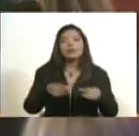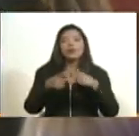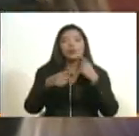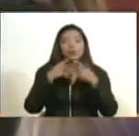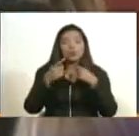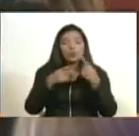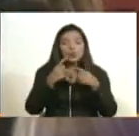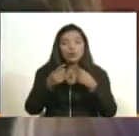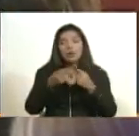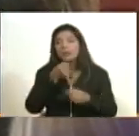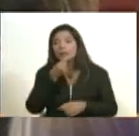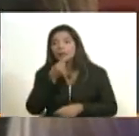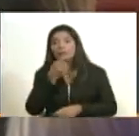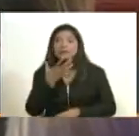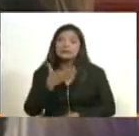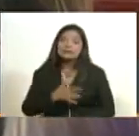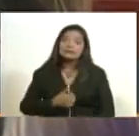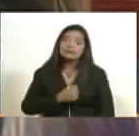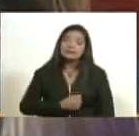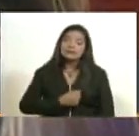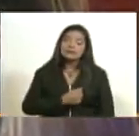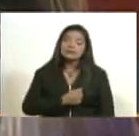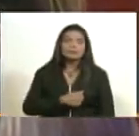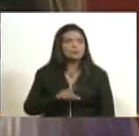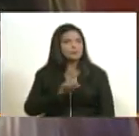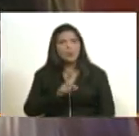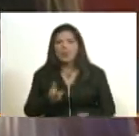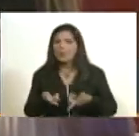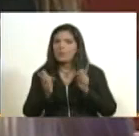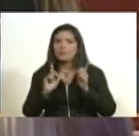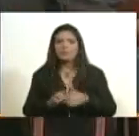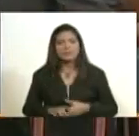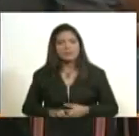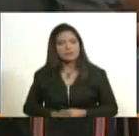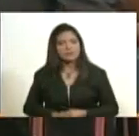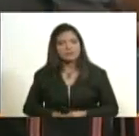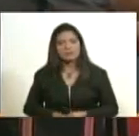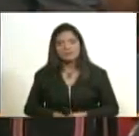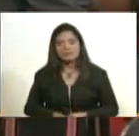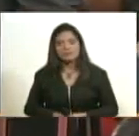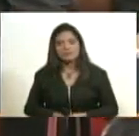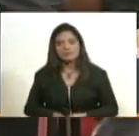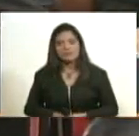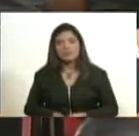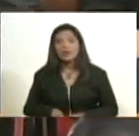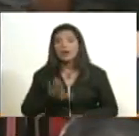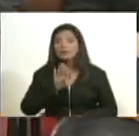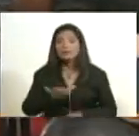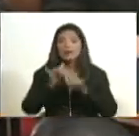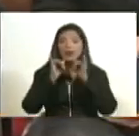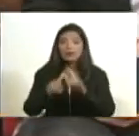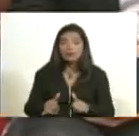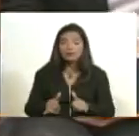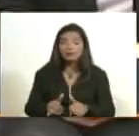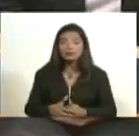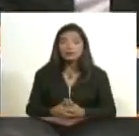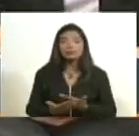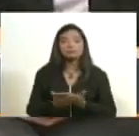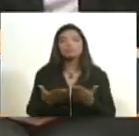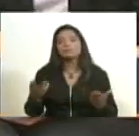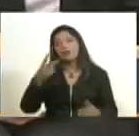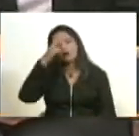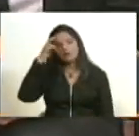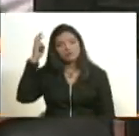entonces. No lo hemos permitido, no lo vamos a permitir. Y fue la denuncia y la voz que llevó nuestra